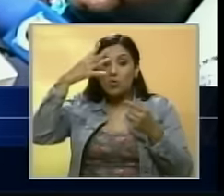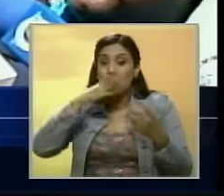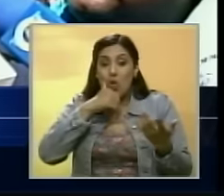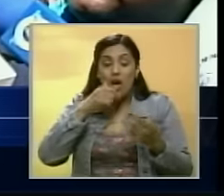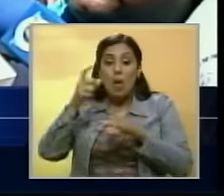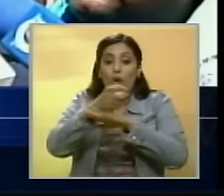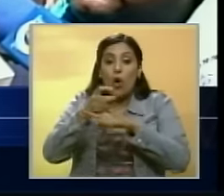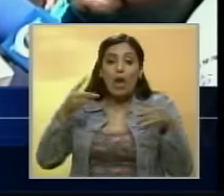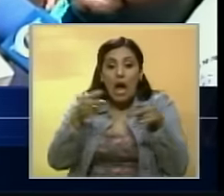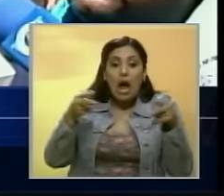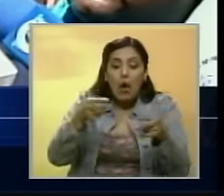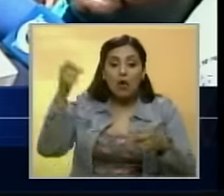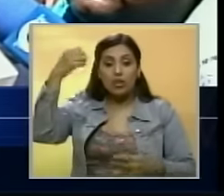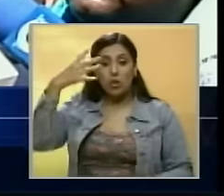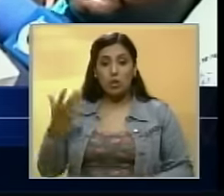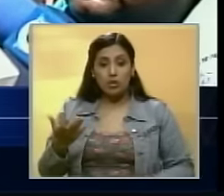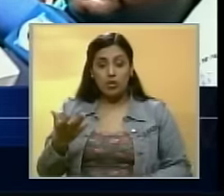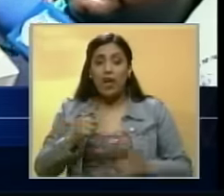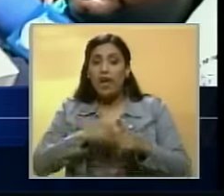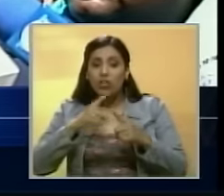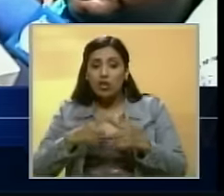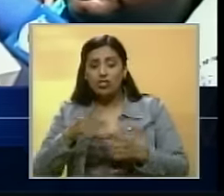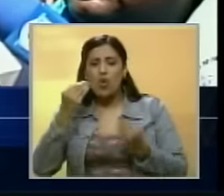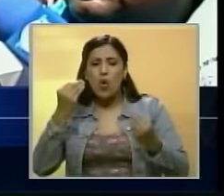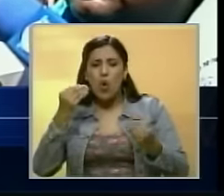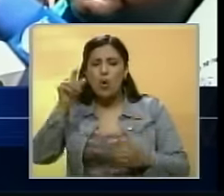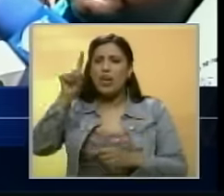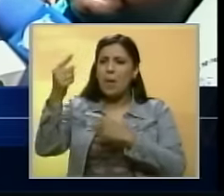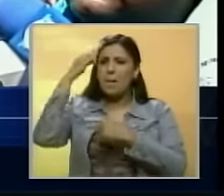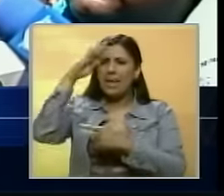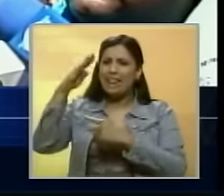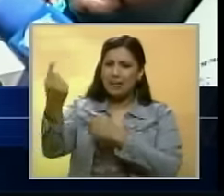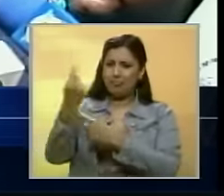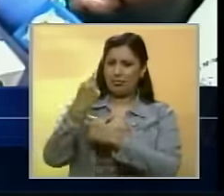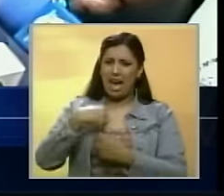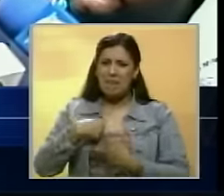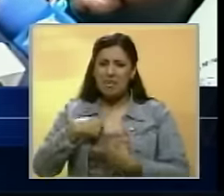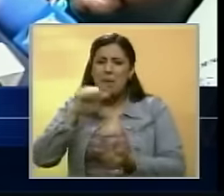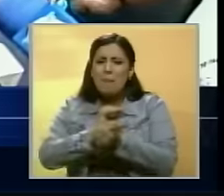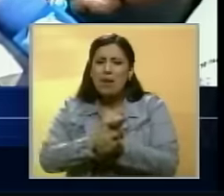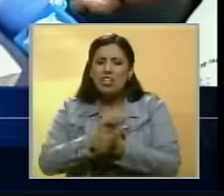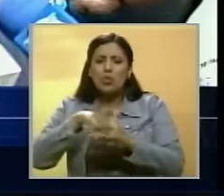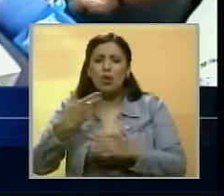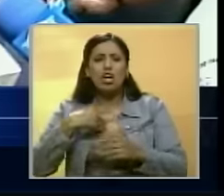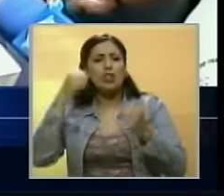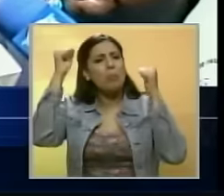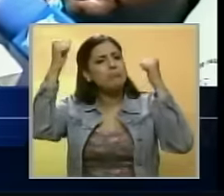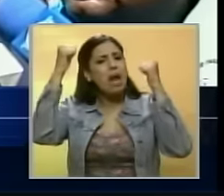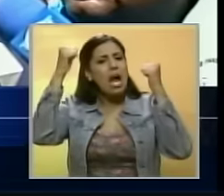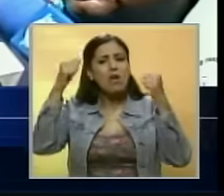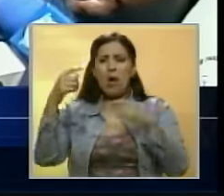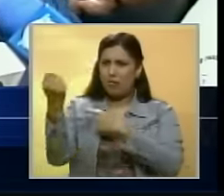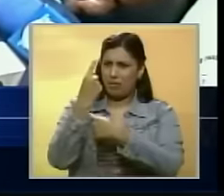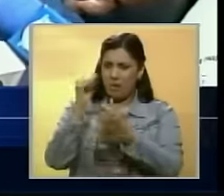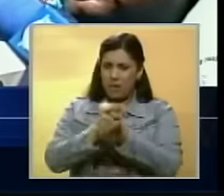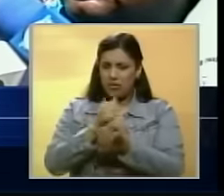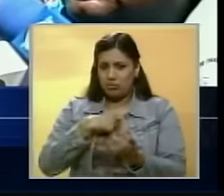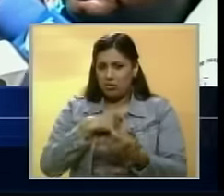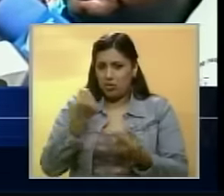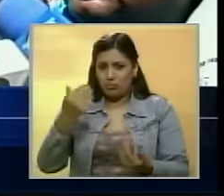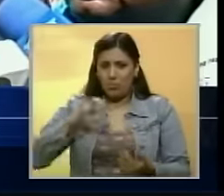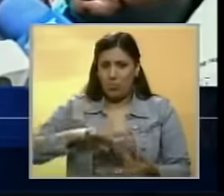gobierno no está recando la Luz entonces cómo van a decir ellos ahora de que van a meter preseo al trabajador por una parada de una de una planta cuando nosotros no estamos